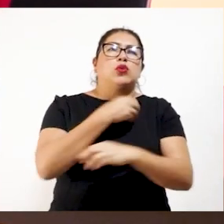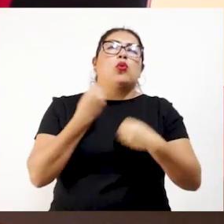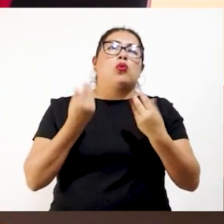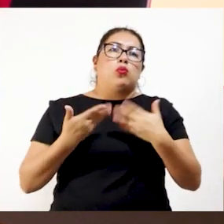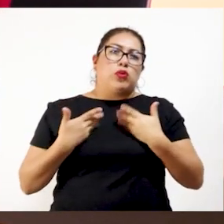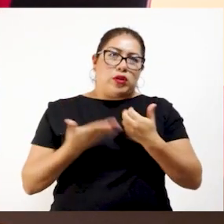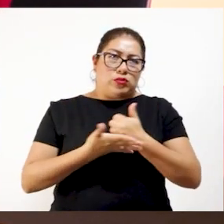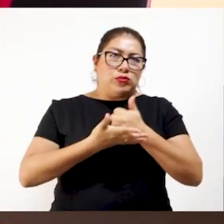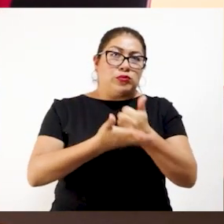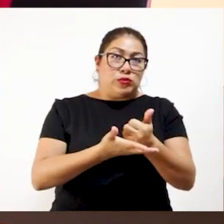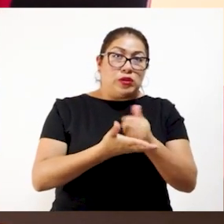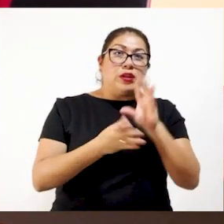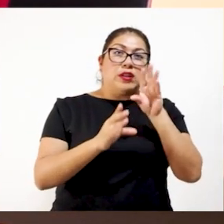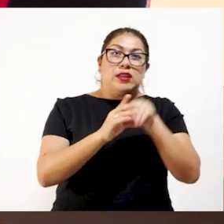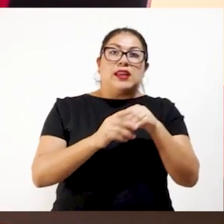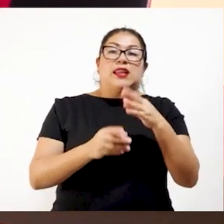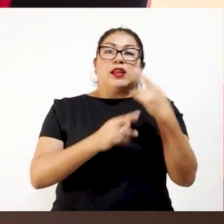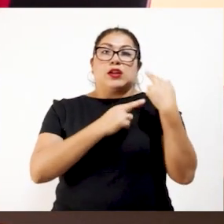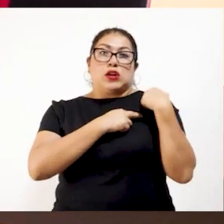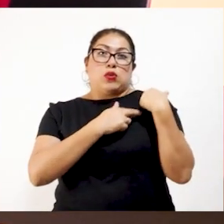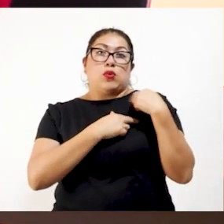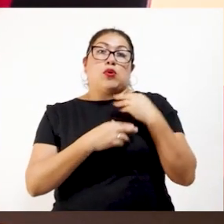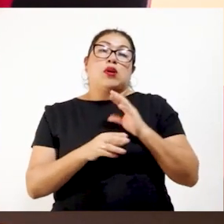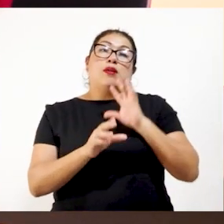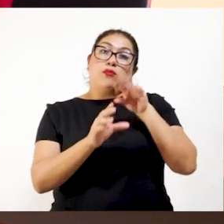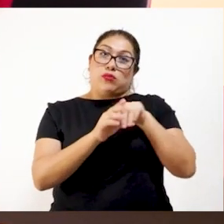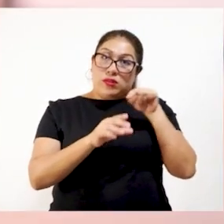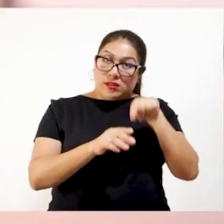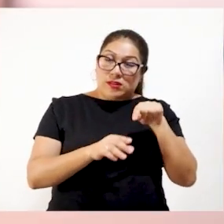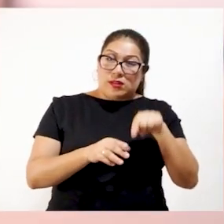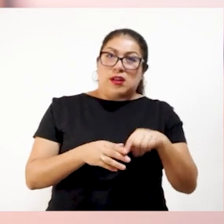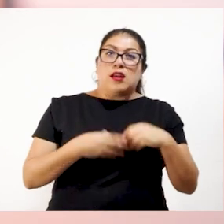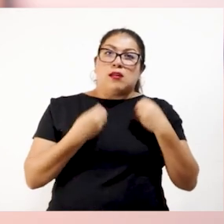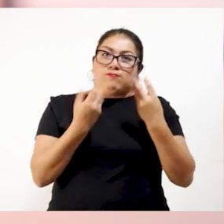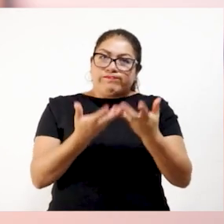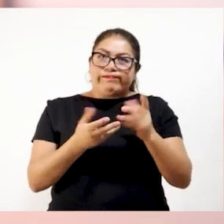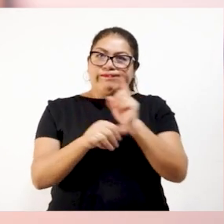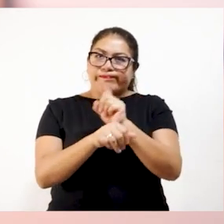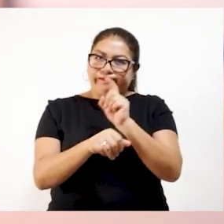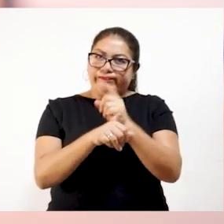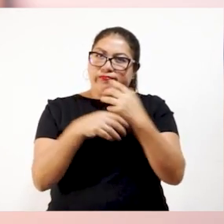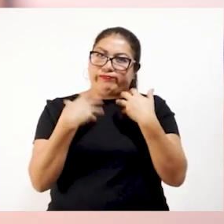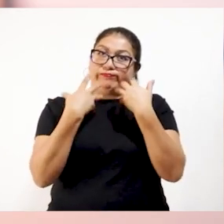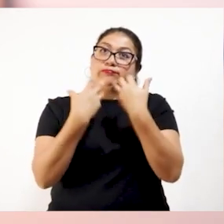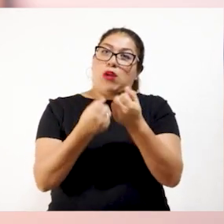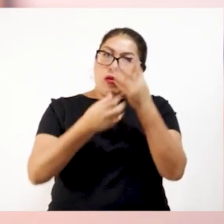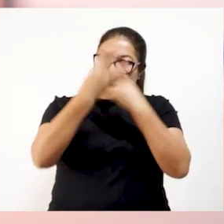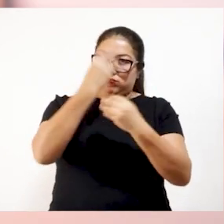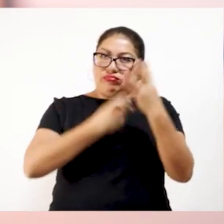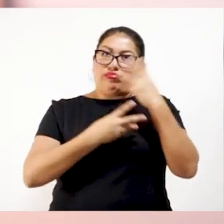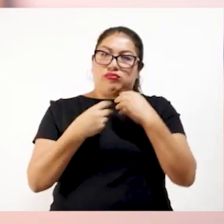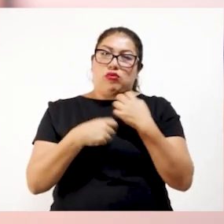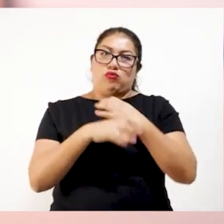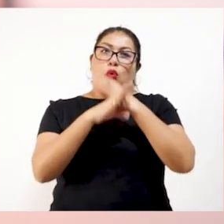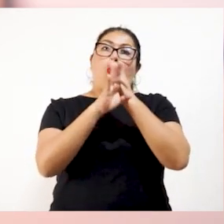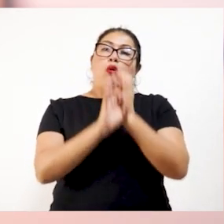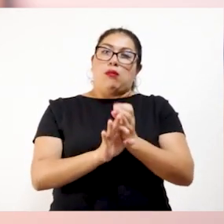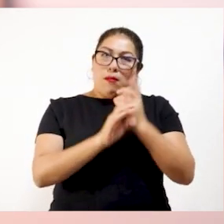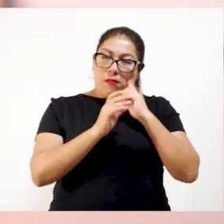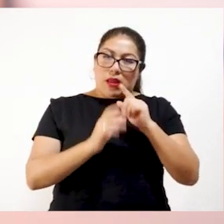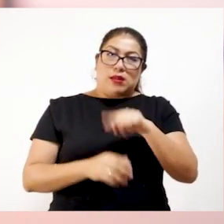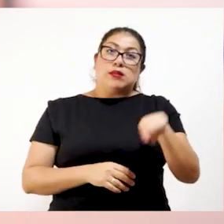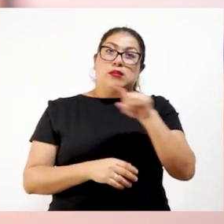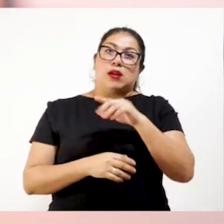puedan estar, los miembros que las conforman, perfectamente empoderados y con la formación y capacitación